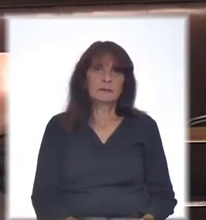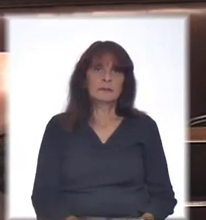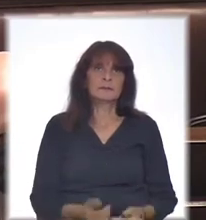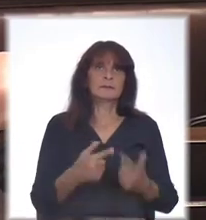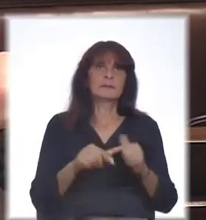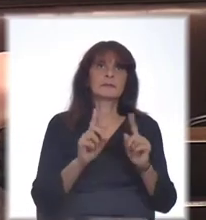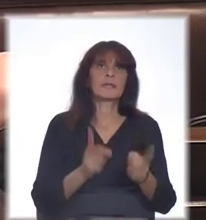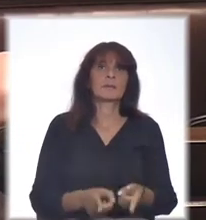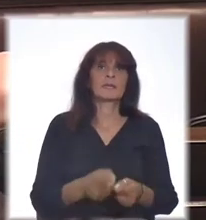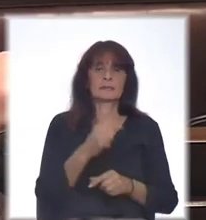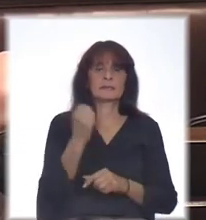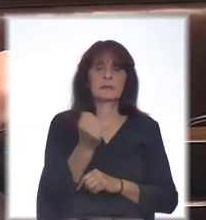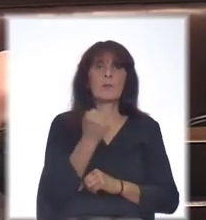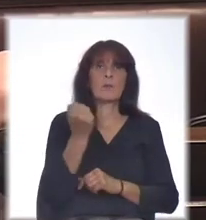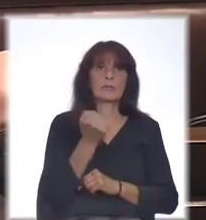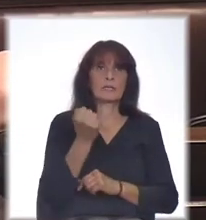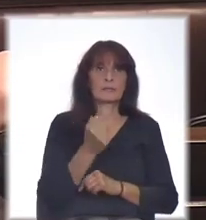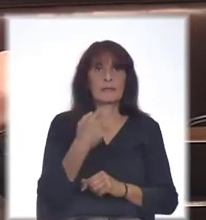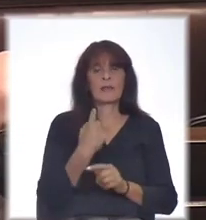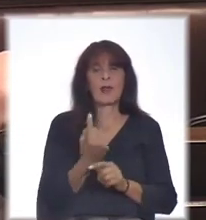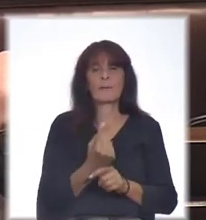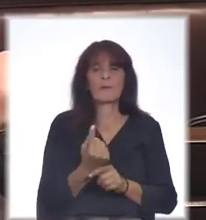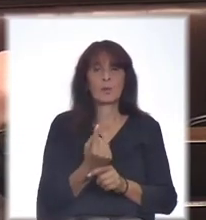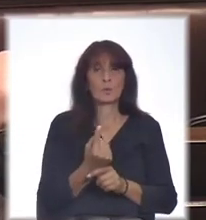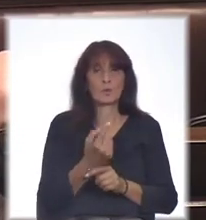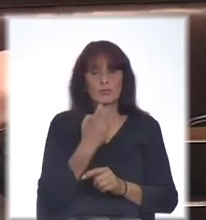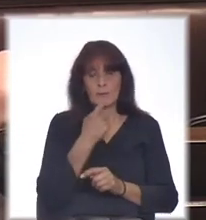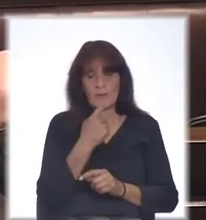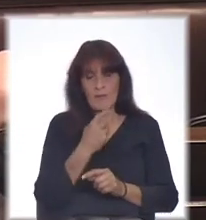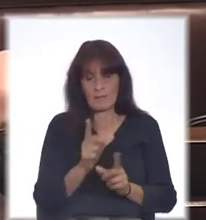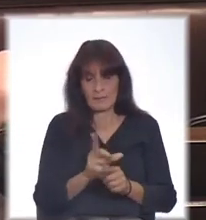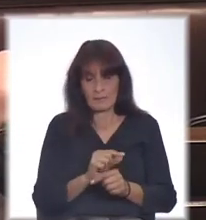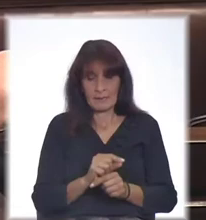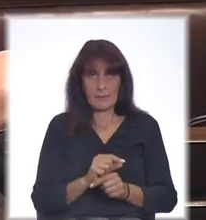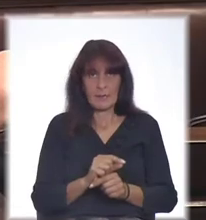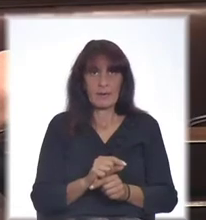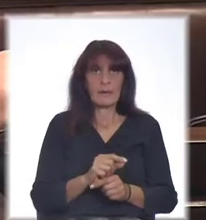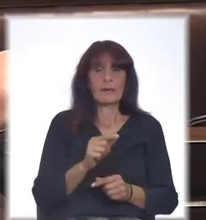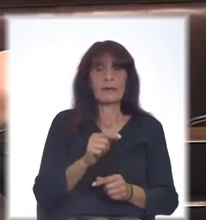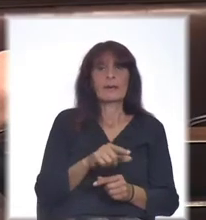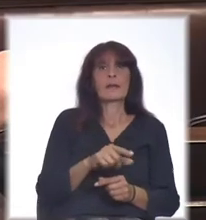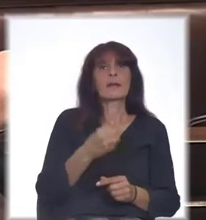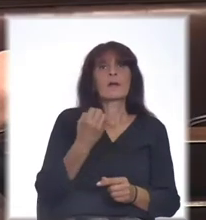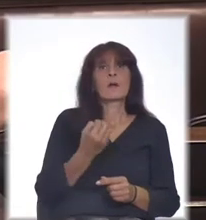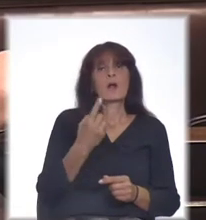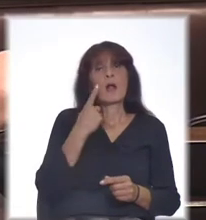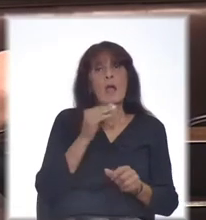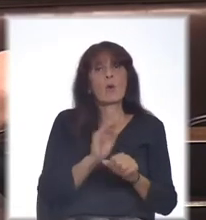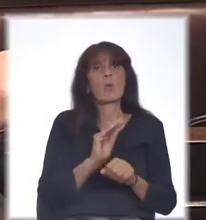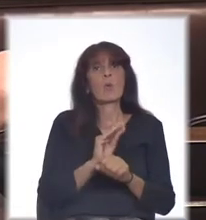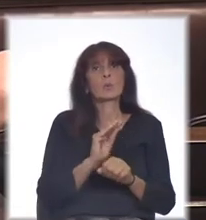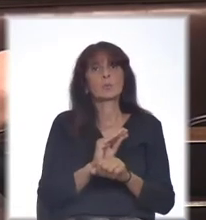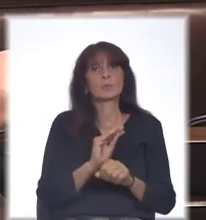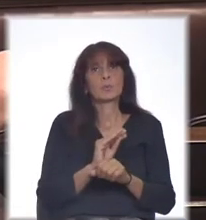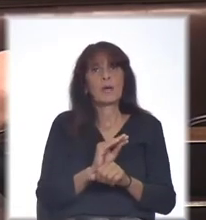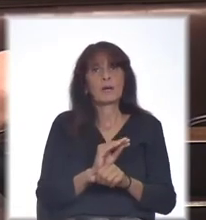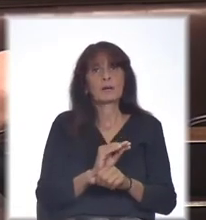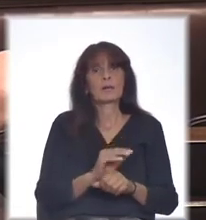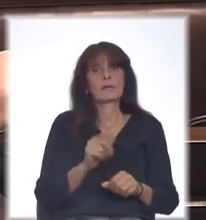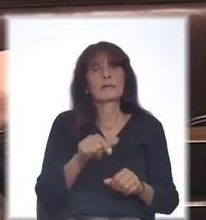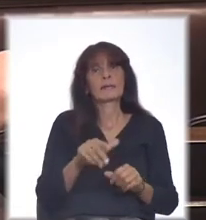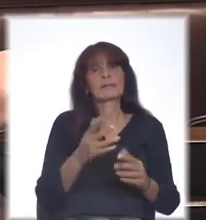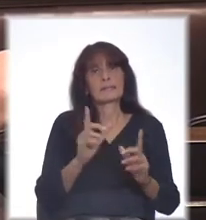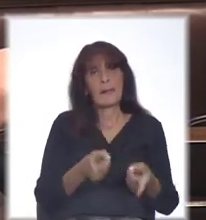también es importante rescatar, y en los minutos que me quedan, la importancia de la resistencia cultural, que jugó un papel